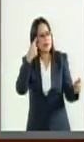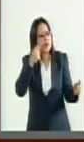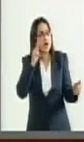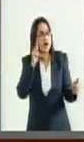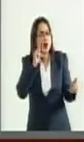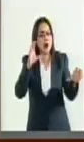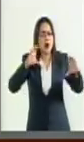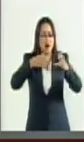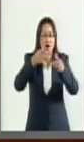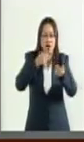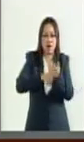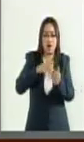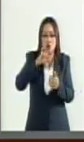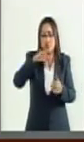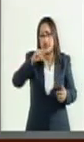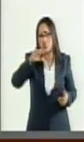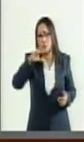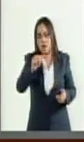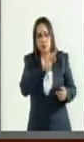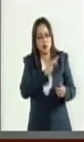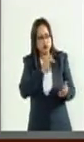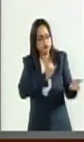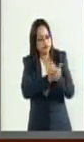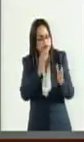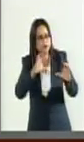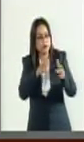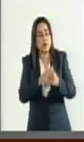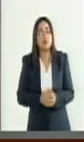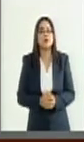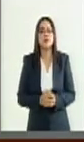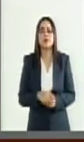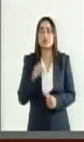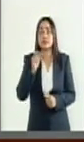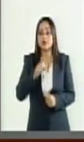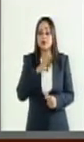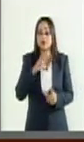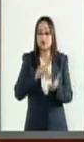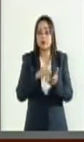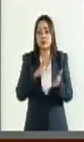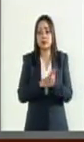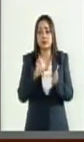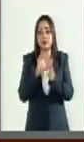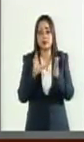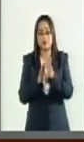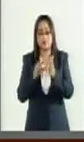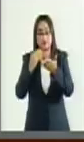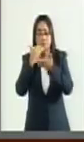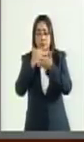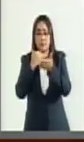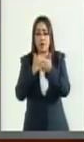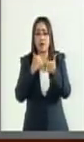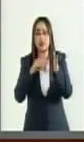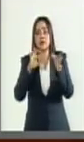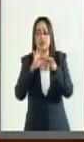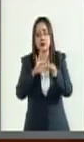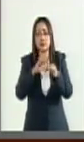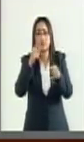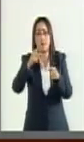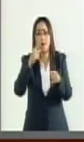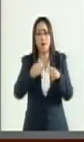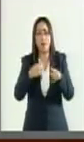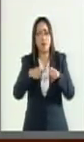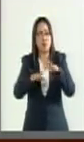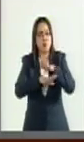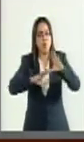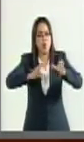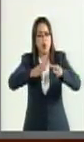de la judicatura. Adicionalmente, se establecen a nivel constitucional las bases de los consejos de la judicatura locales